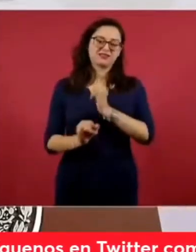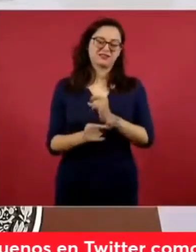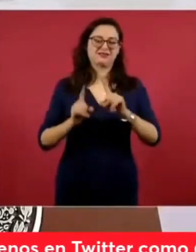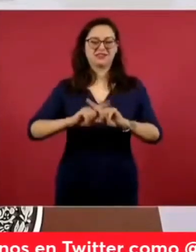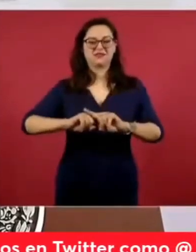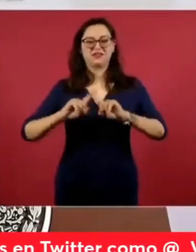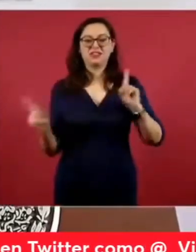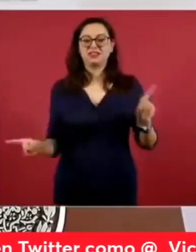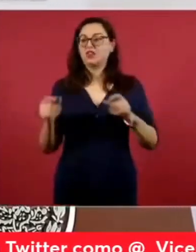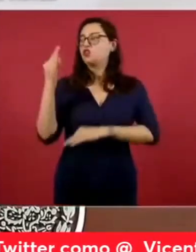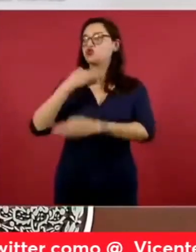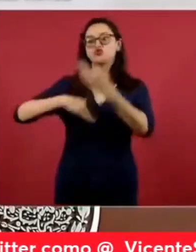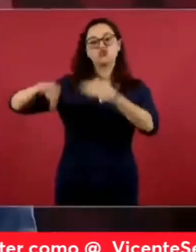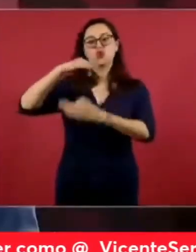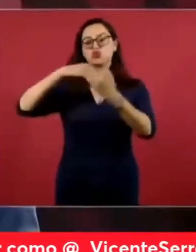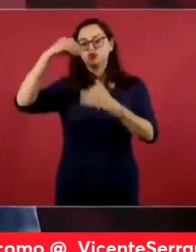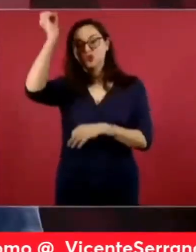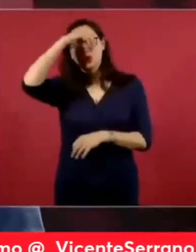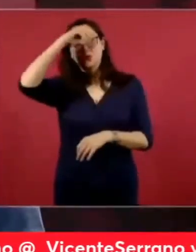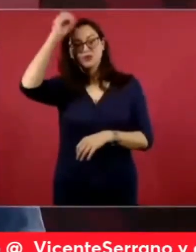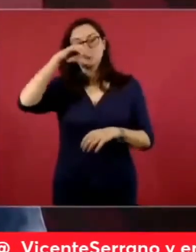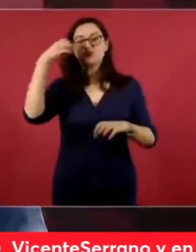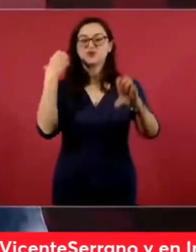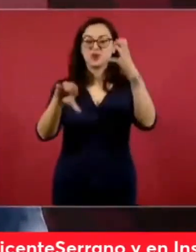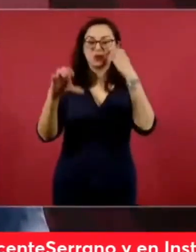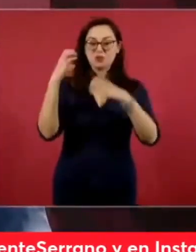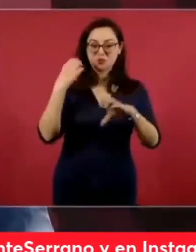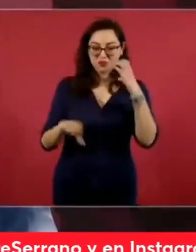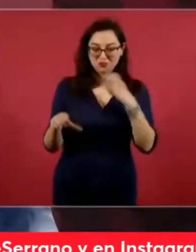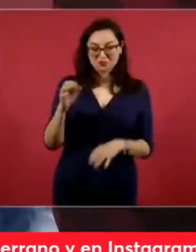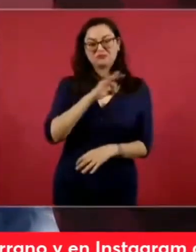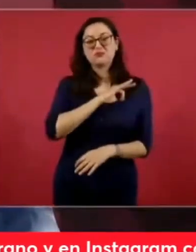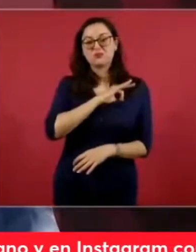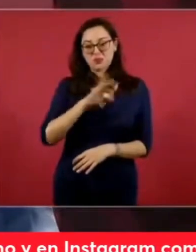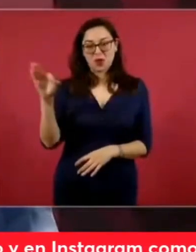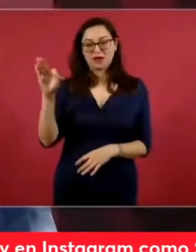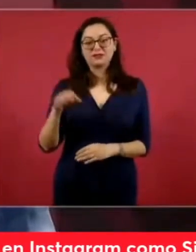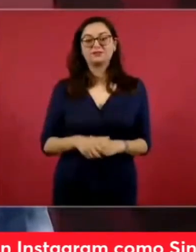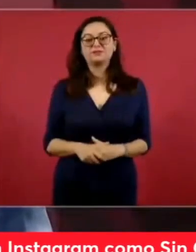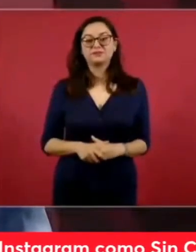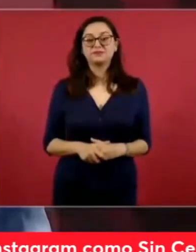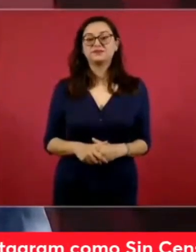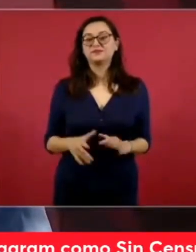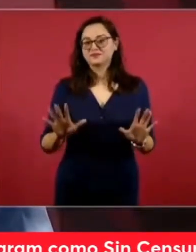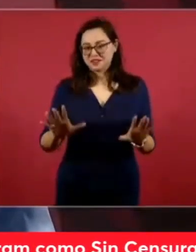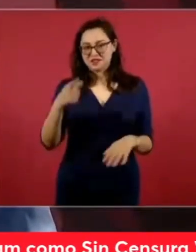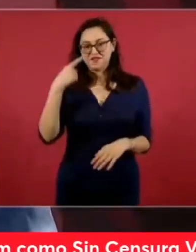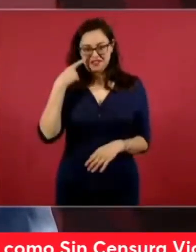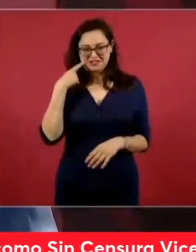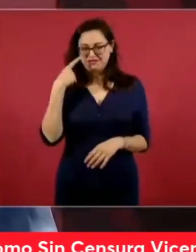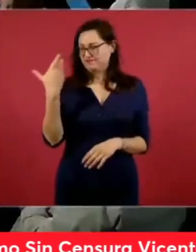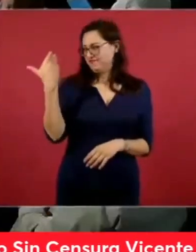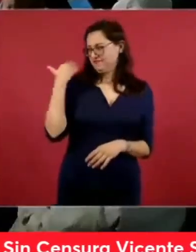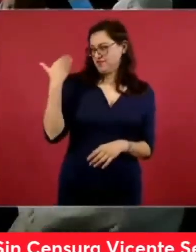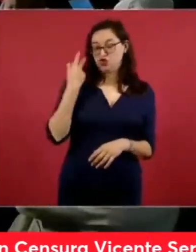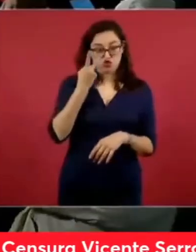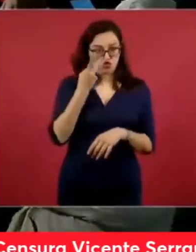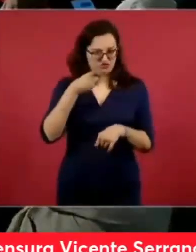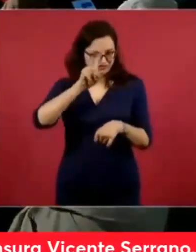actuaban de manera precavida por si no gustaba a los